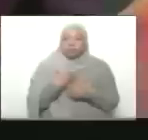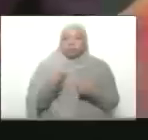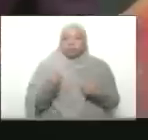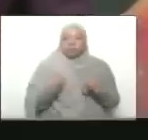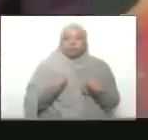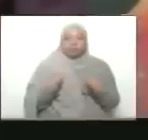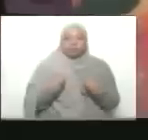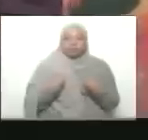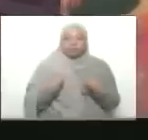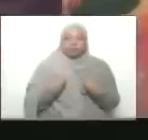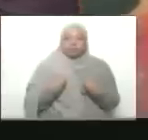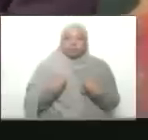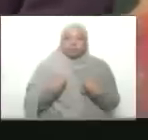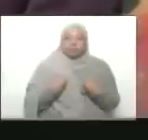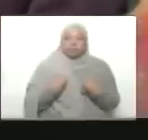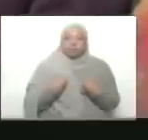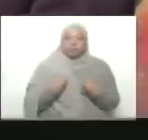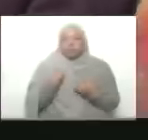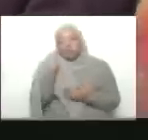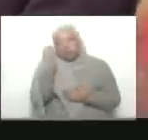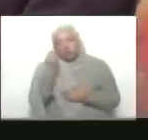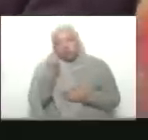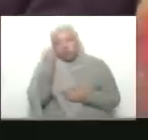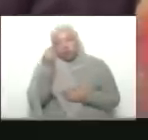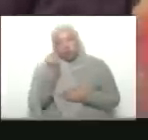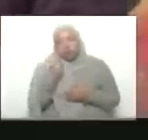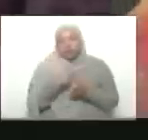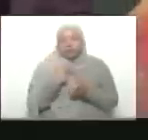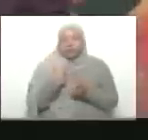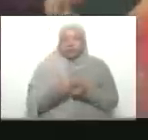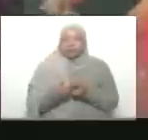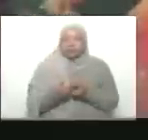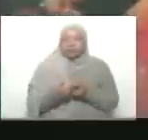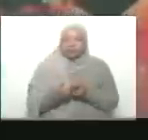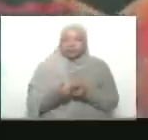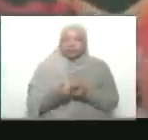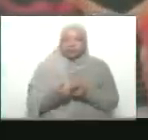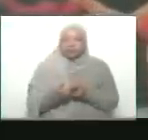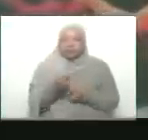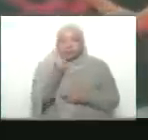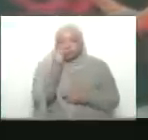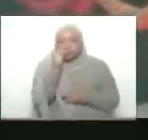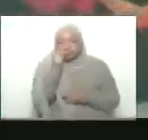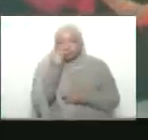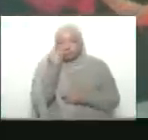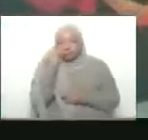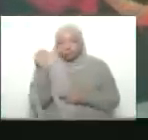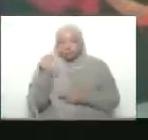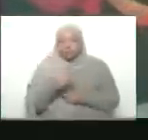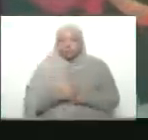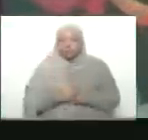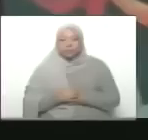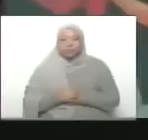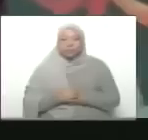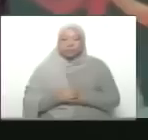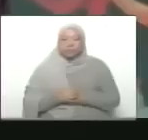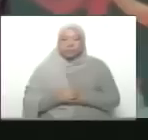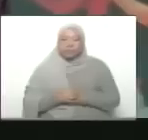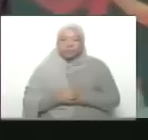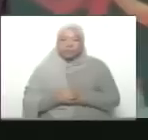viviendo en eso estoy yo pensando por eso entonces aquí está este hombre mire que ustedes ven acá que se parece a